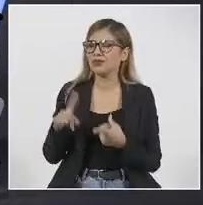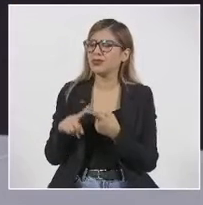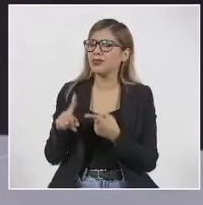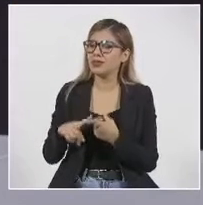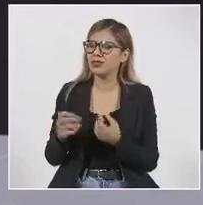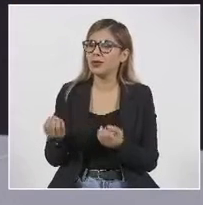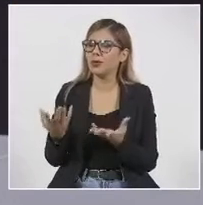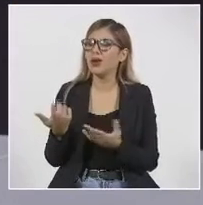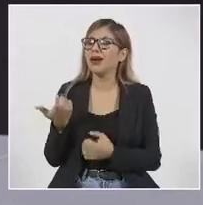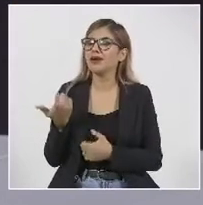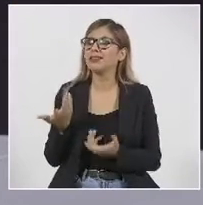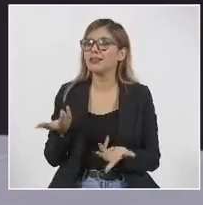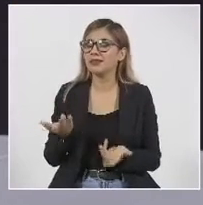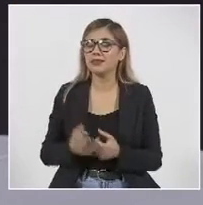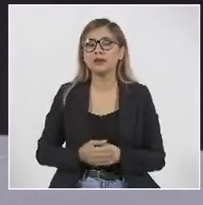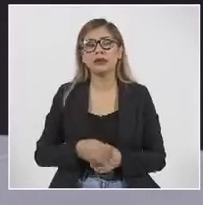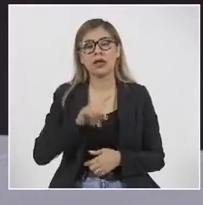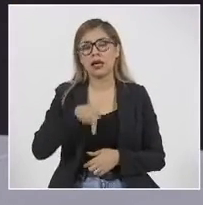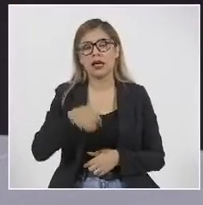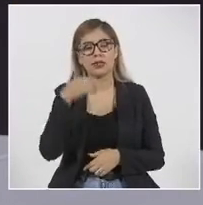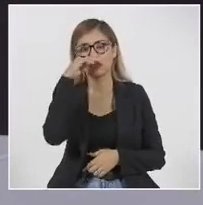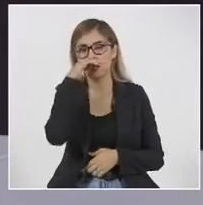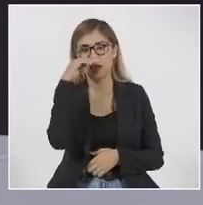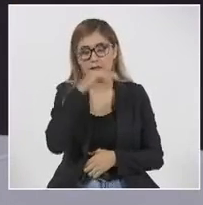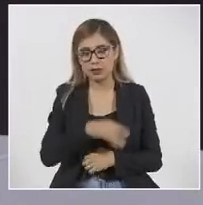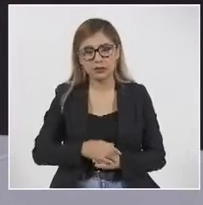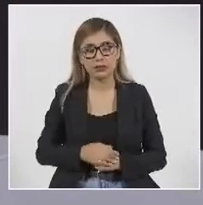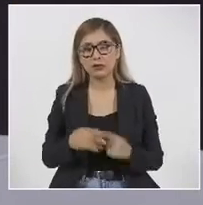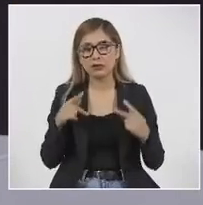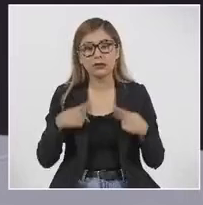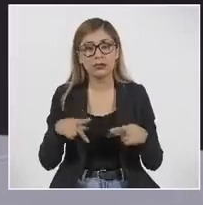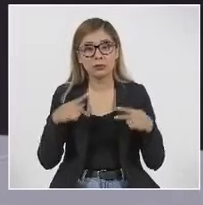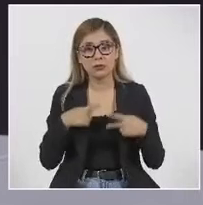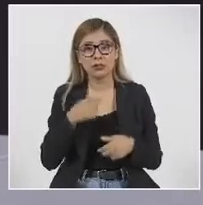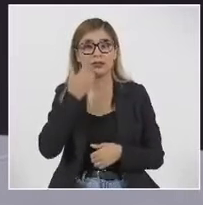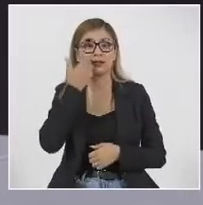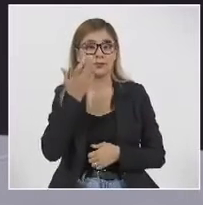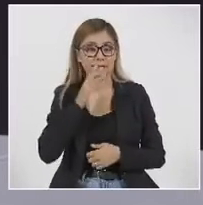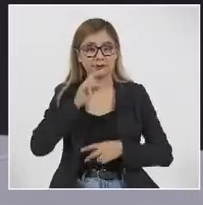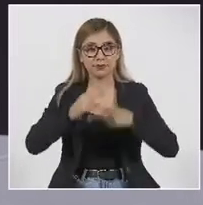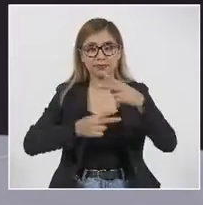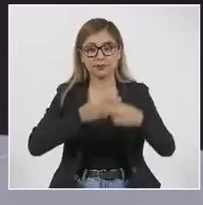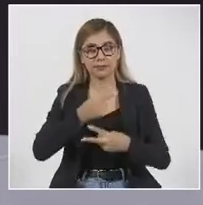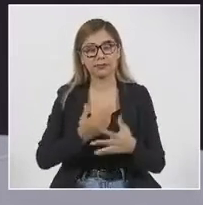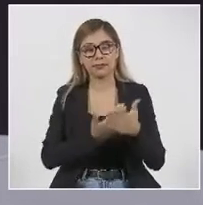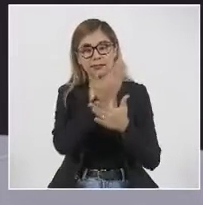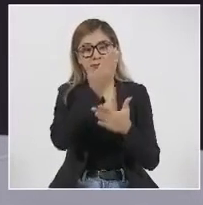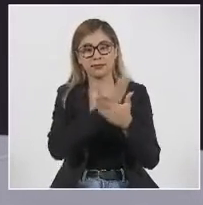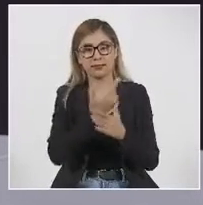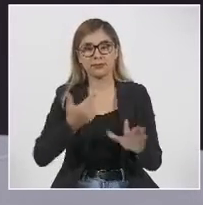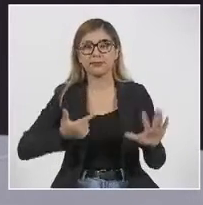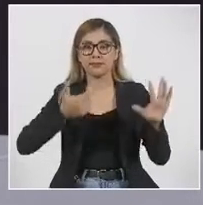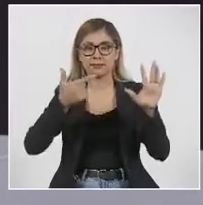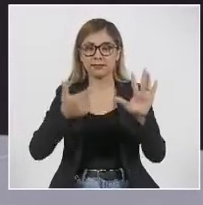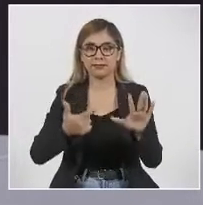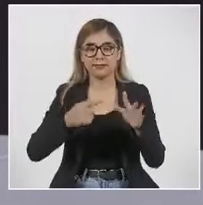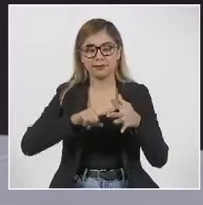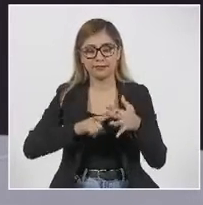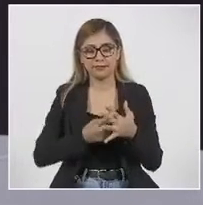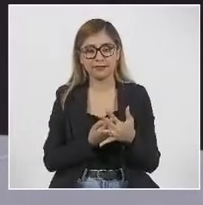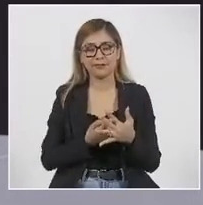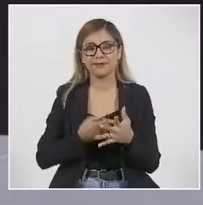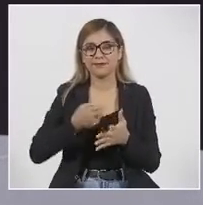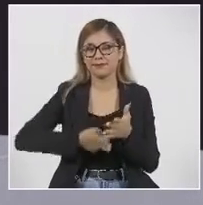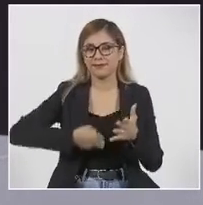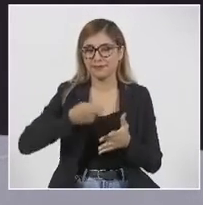Es completamente gratuito. La recepción de las personas, de los asistentes, inicia a las 7 de la mañana, iniciando con un